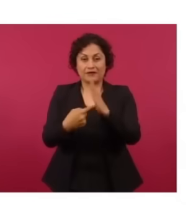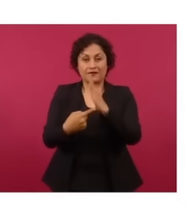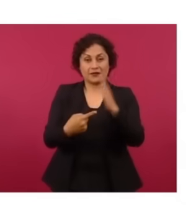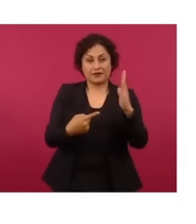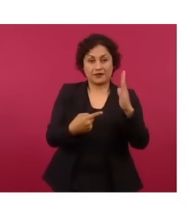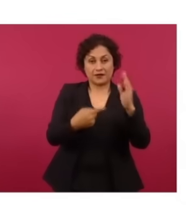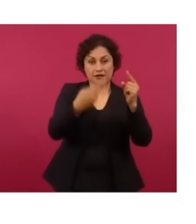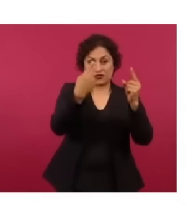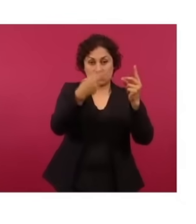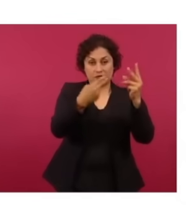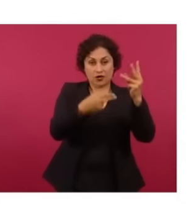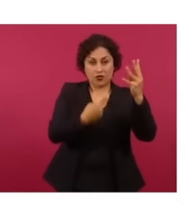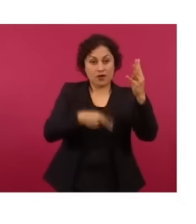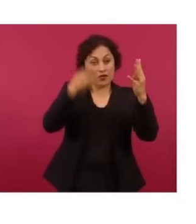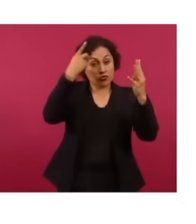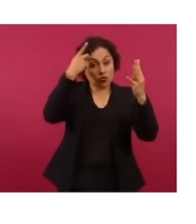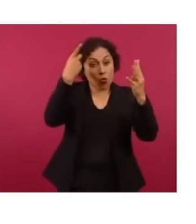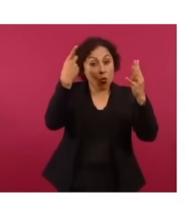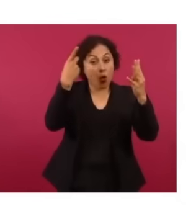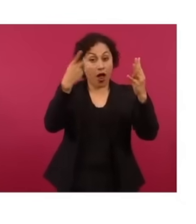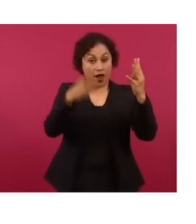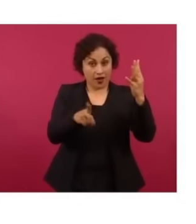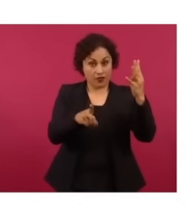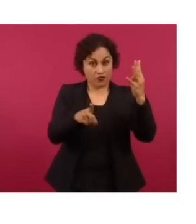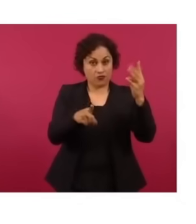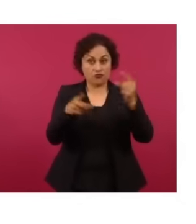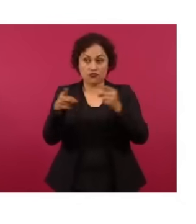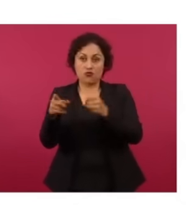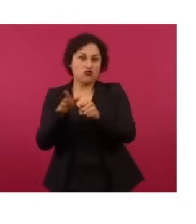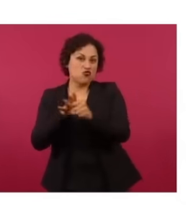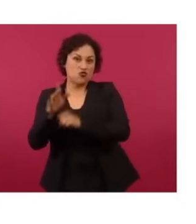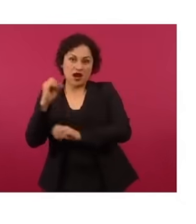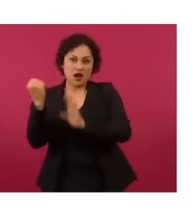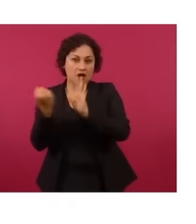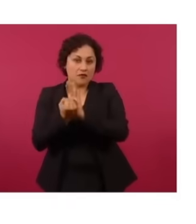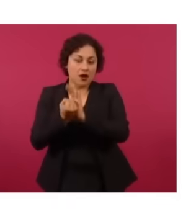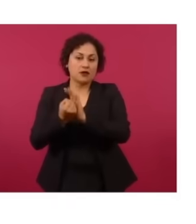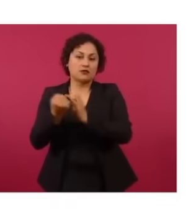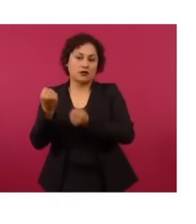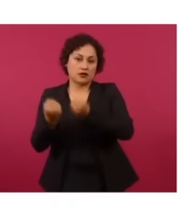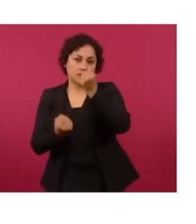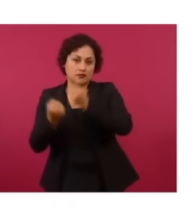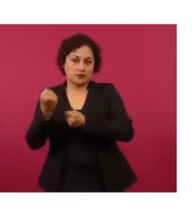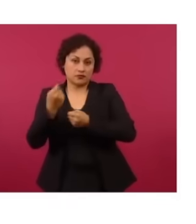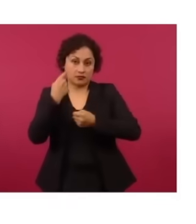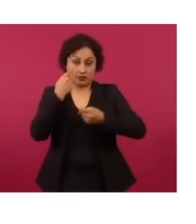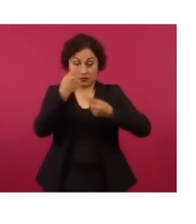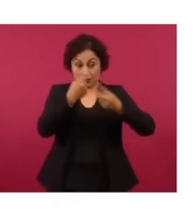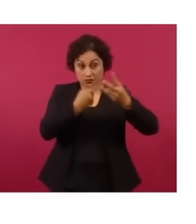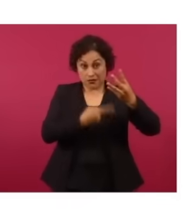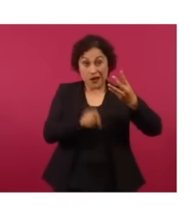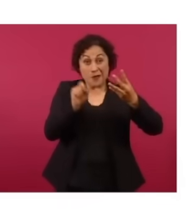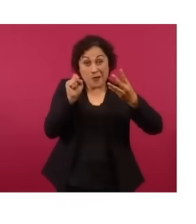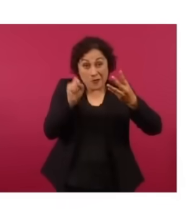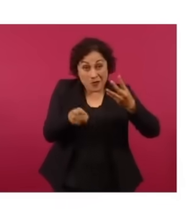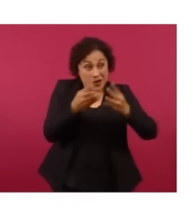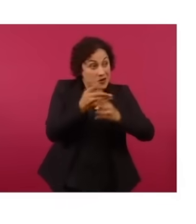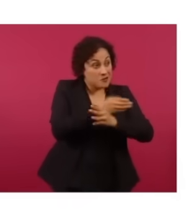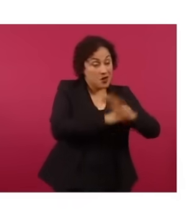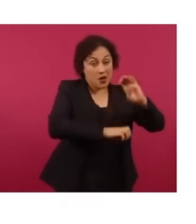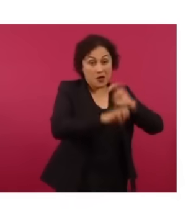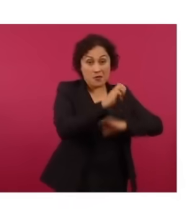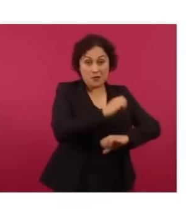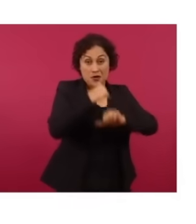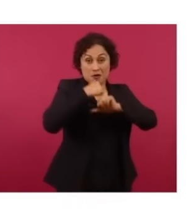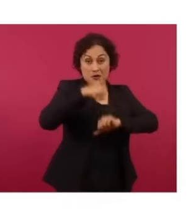aparece como propietario, y todos están en la trama, todas las personas. Un Jeep Grand